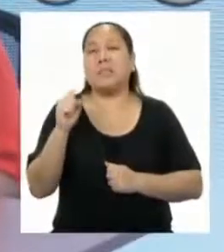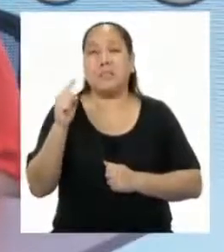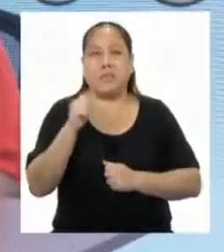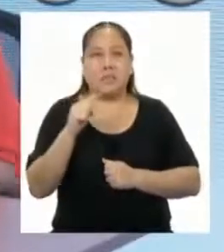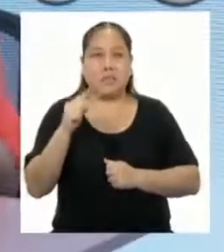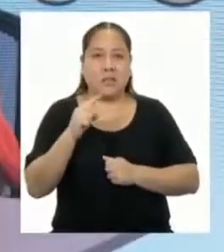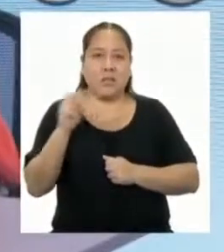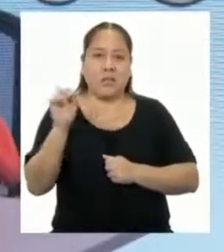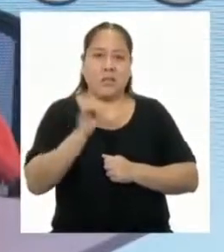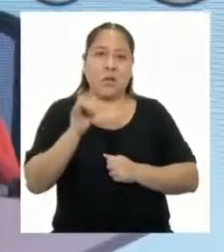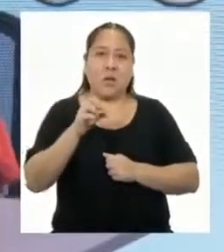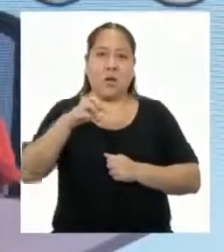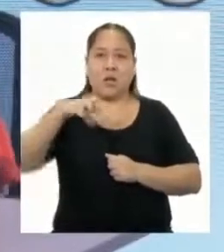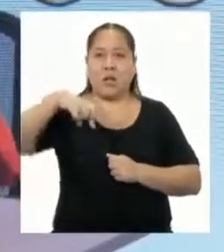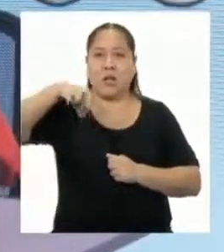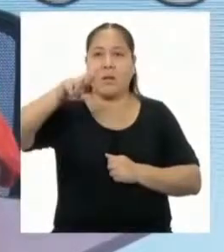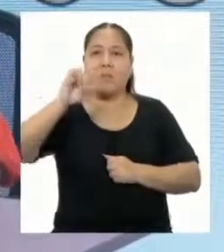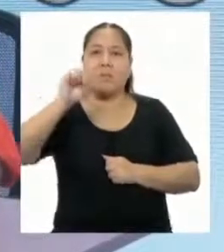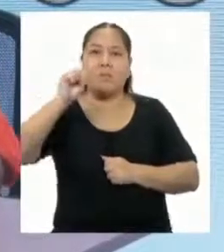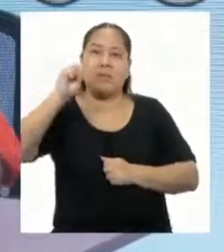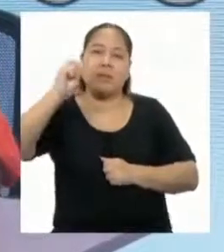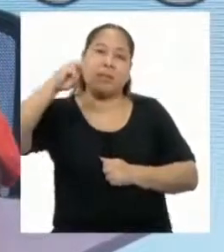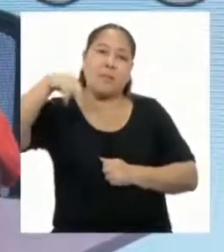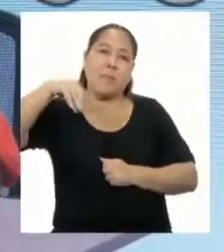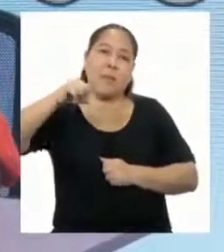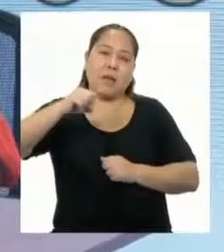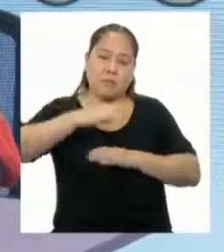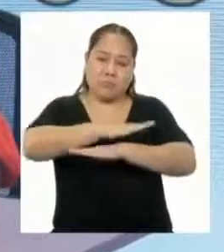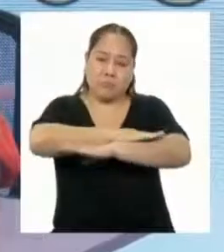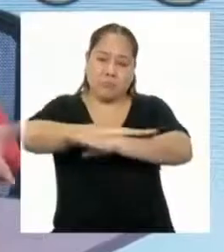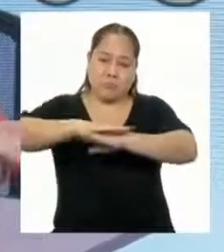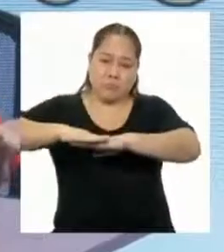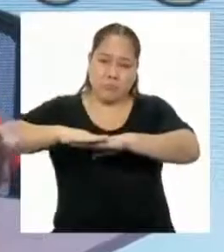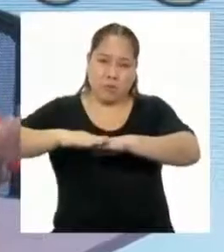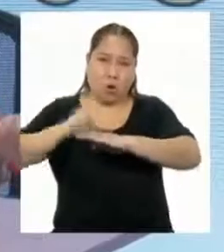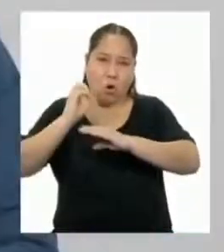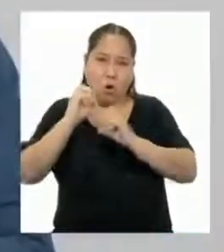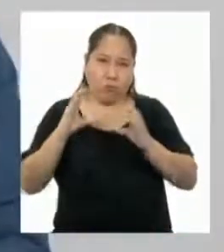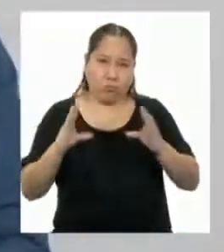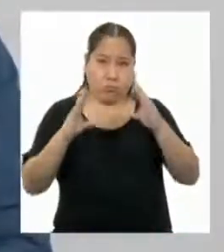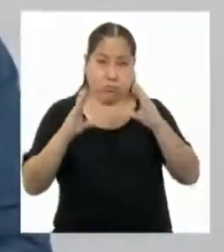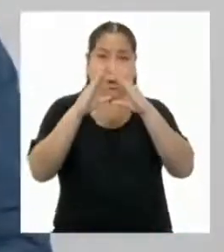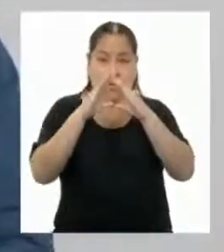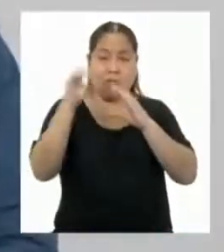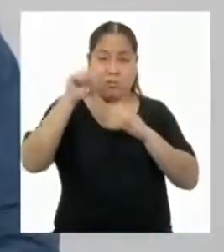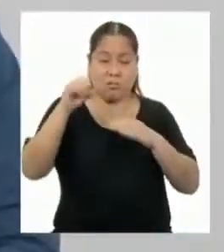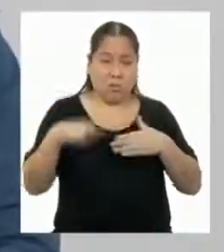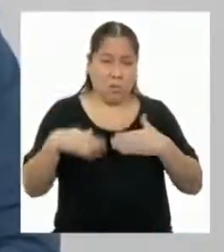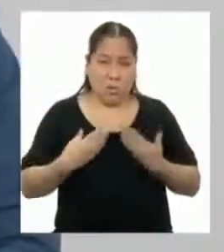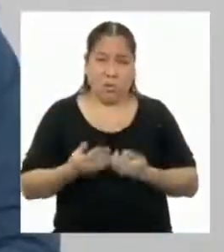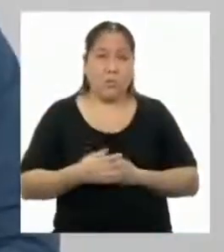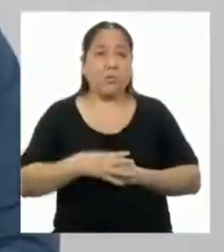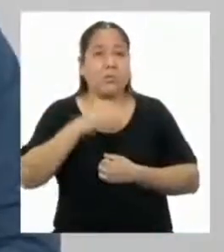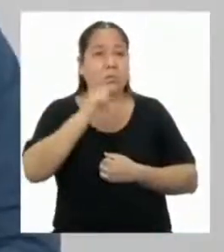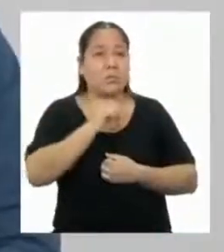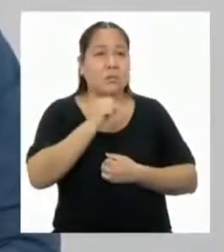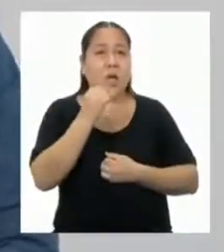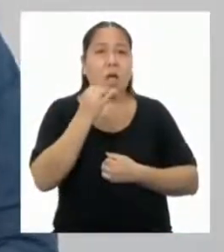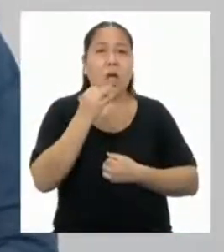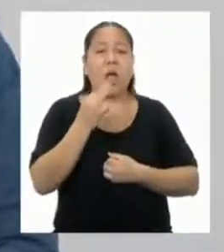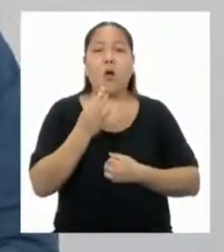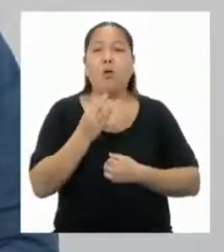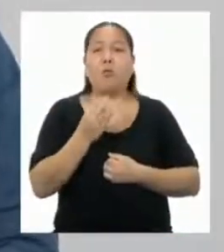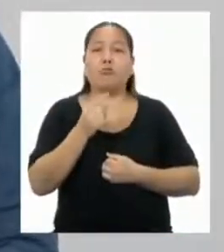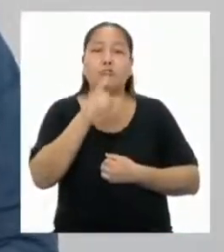como hay prismas de base cuadrada y base rectangular, ¿habrá prismas triangulares? Así es. Algunas